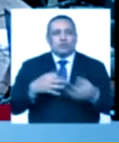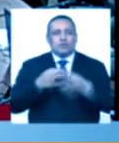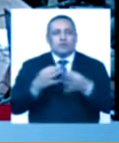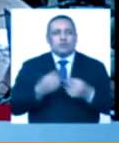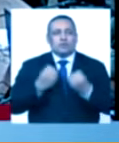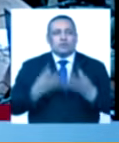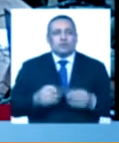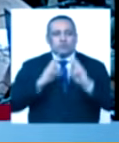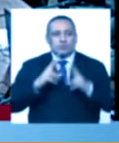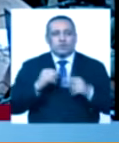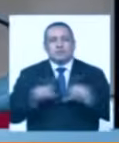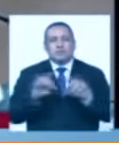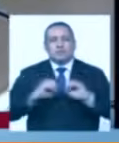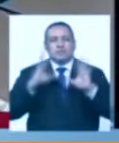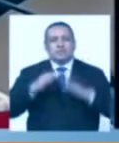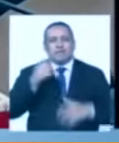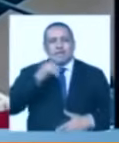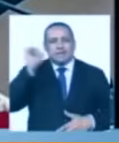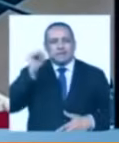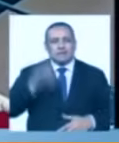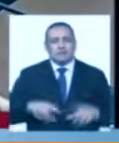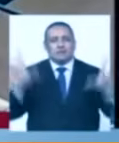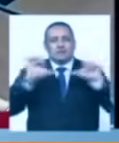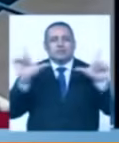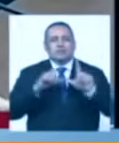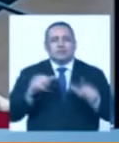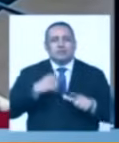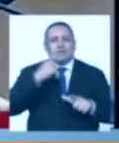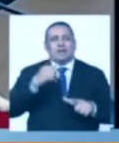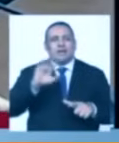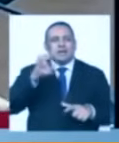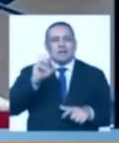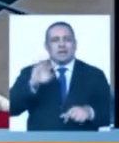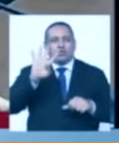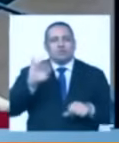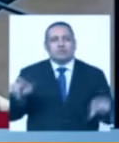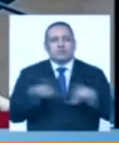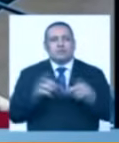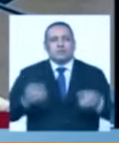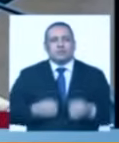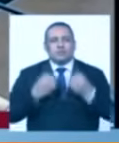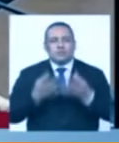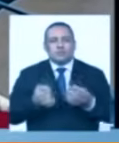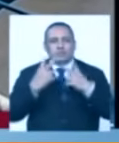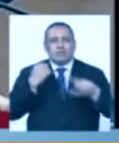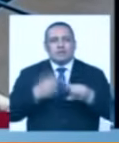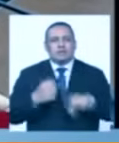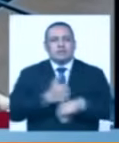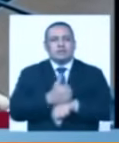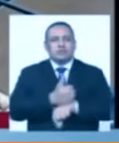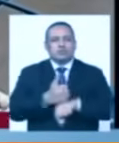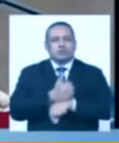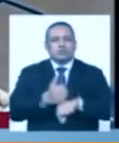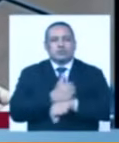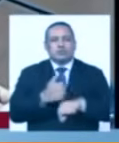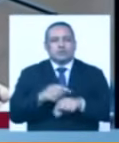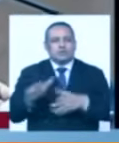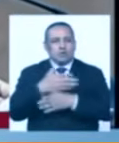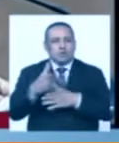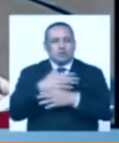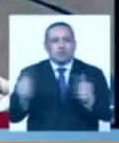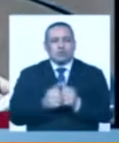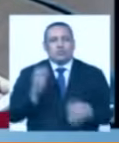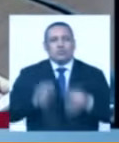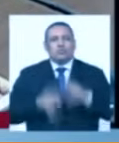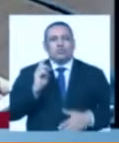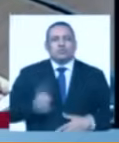pero en fin, es su respuesta y se respeta. Según el Dominical Cuarto Poder, dio cuenta que su ex asesor, en colaboración con la